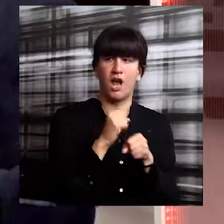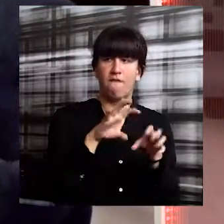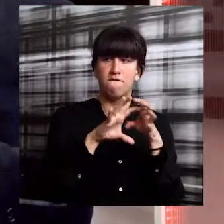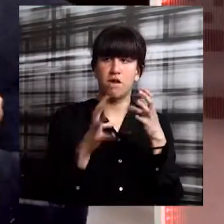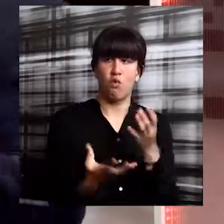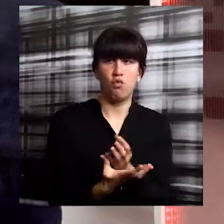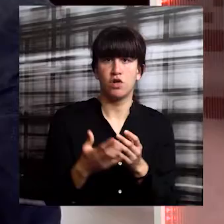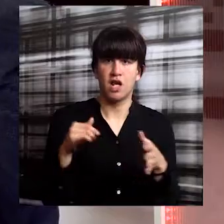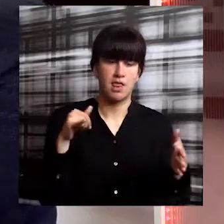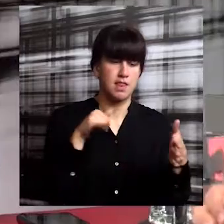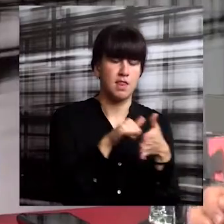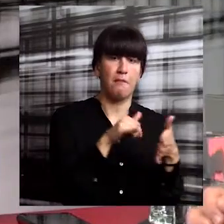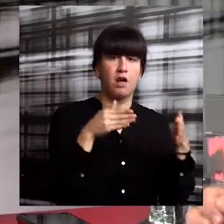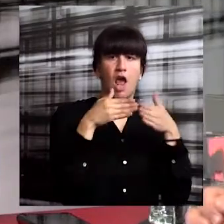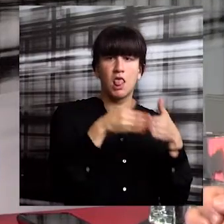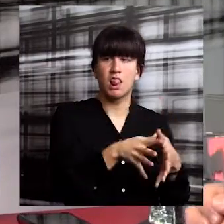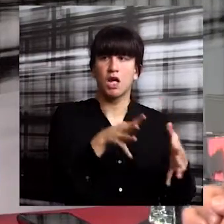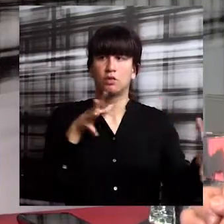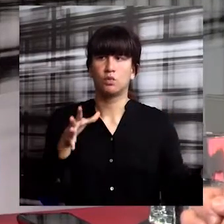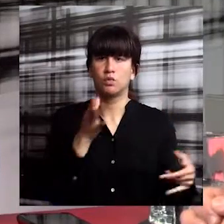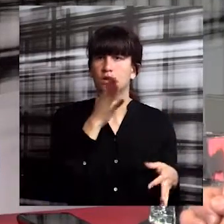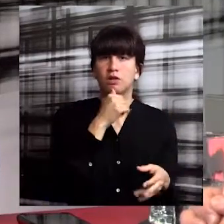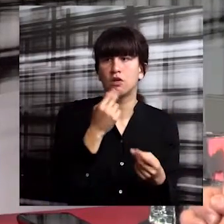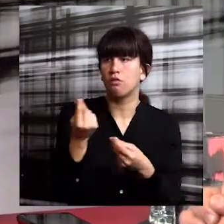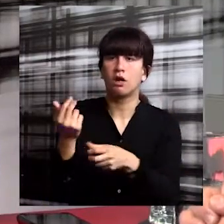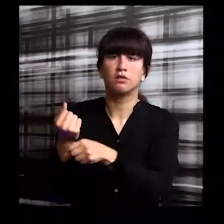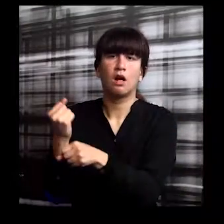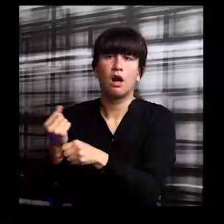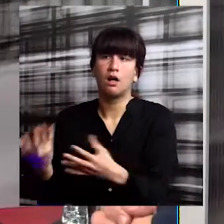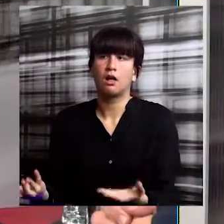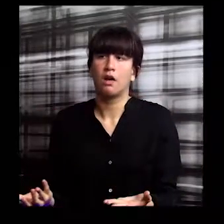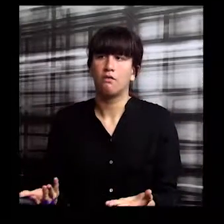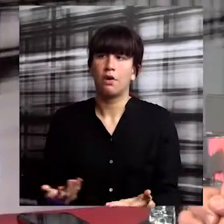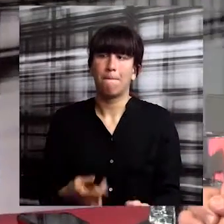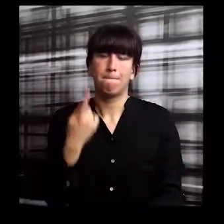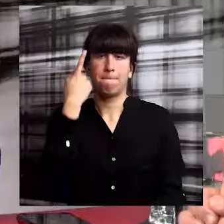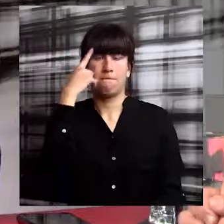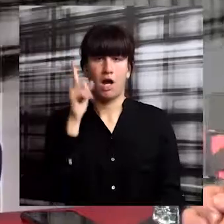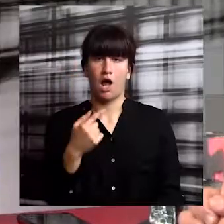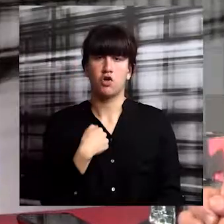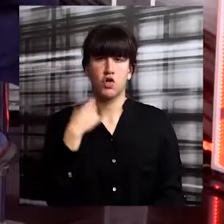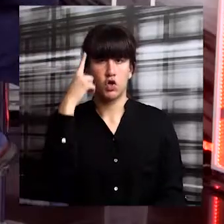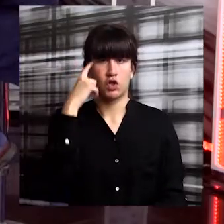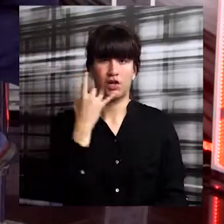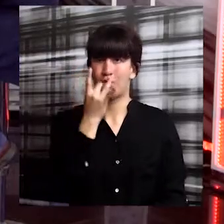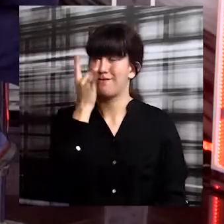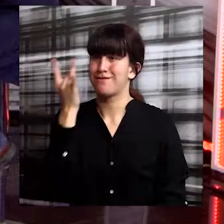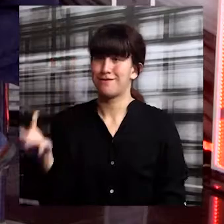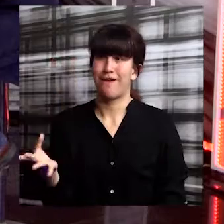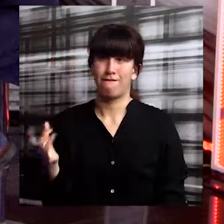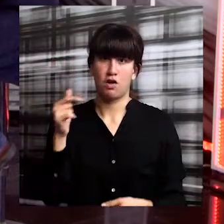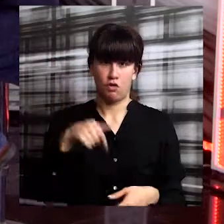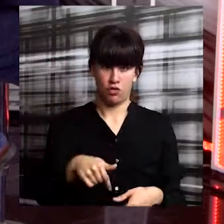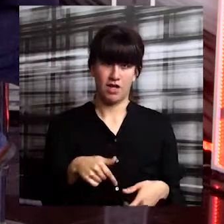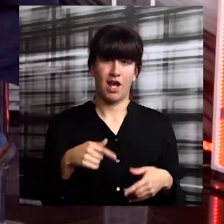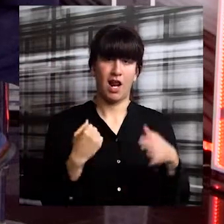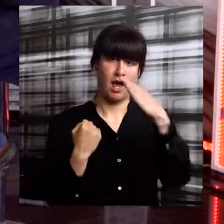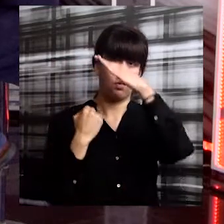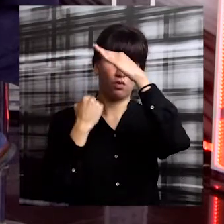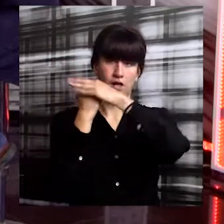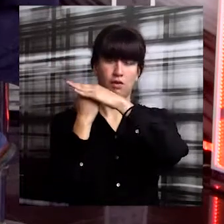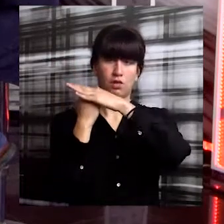en esos 3 a 4 años? Mira, yo creo que el desafío de las autoridades que hoy día ejercen cargos públicos y que están llamando